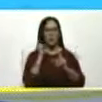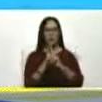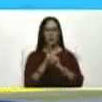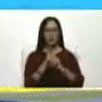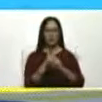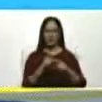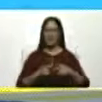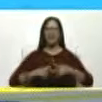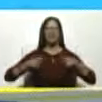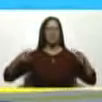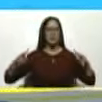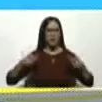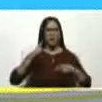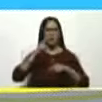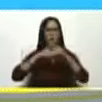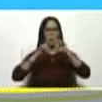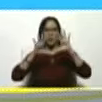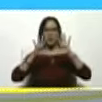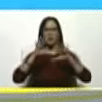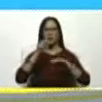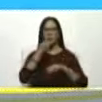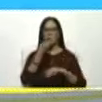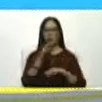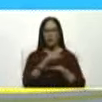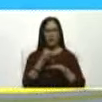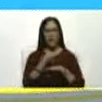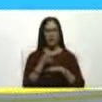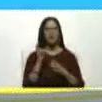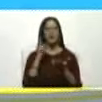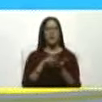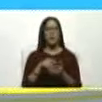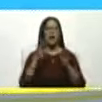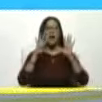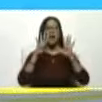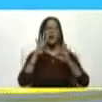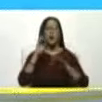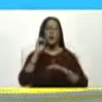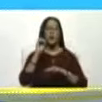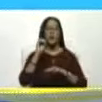gigantesca en el 1x10 del buen gobierno y llegamos al